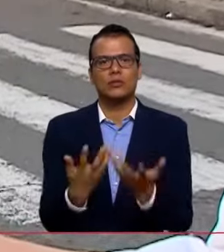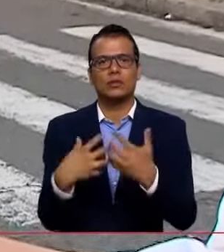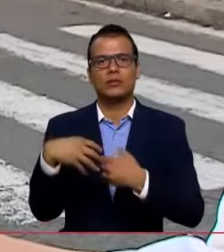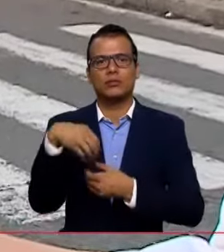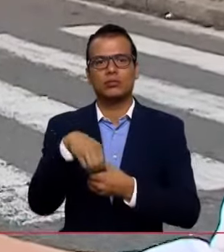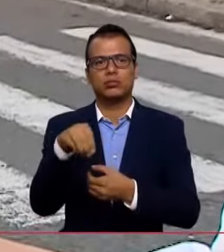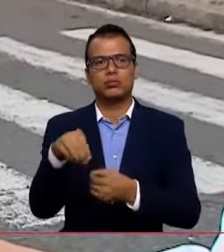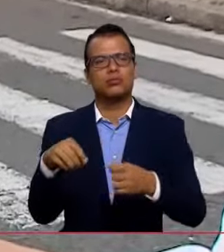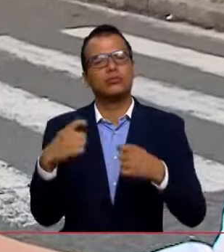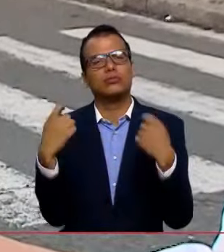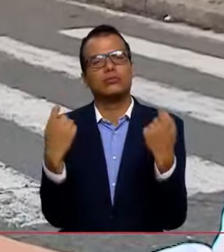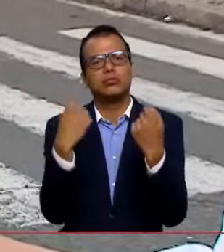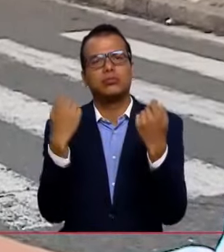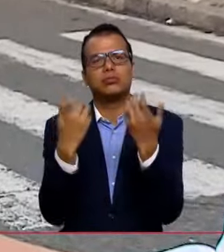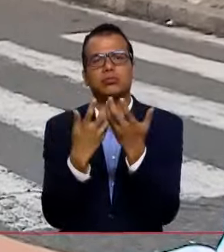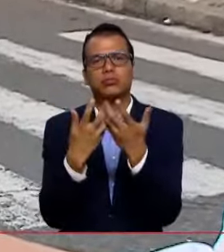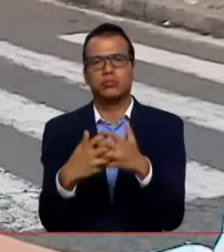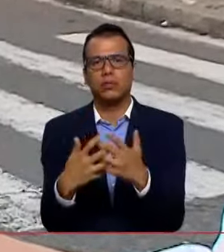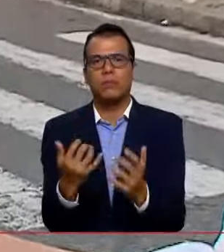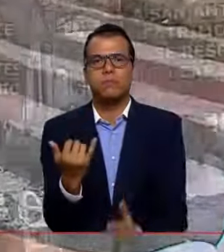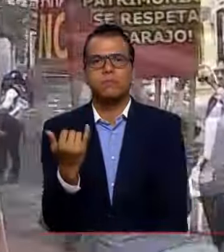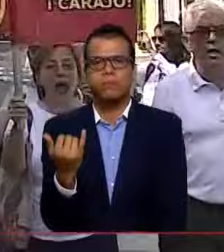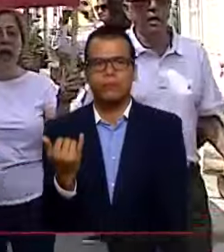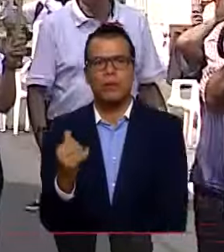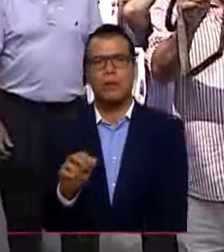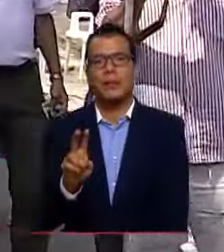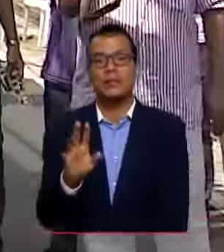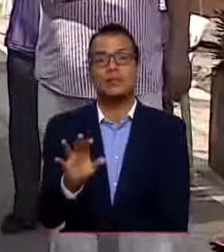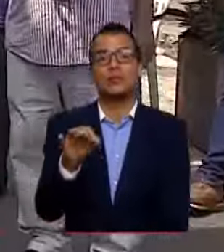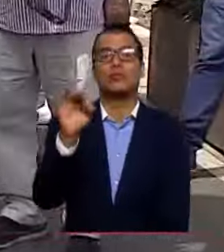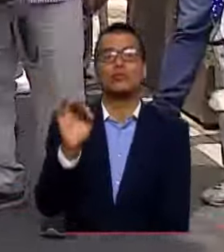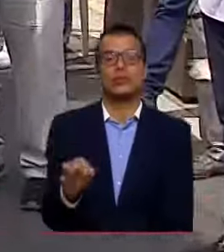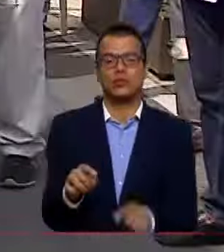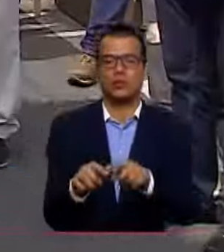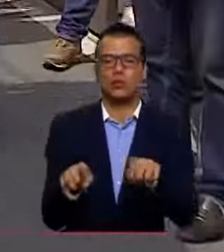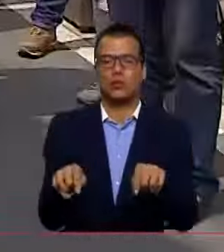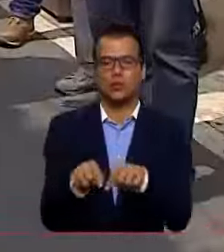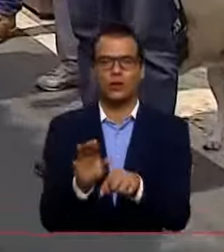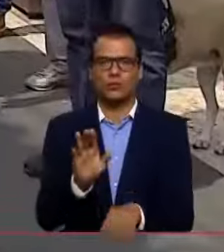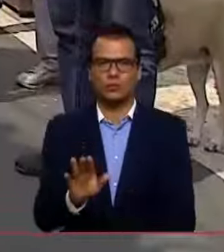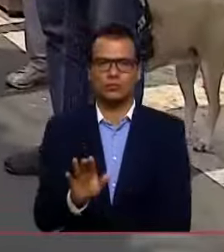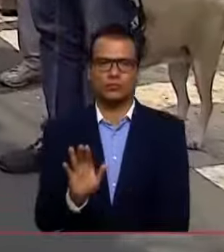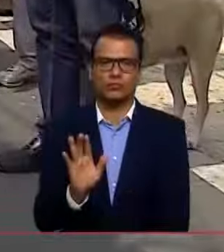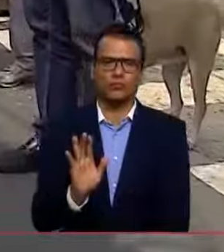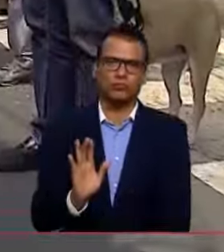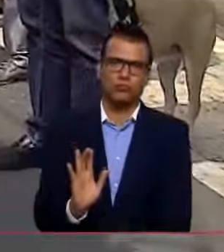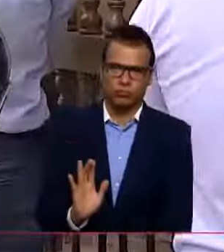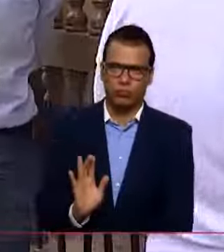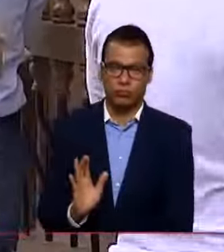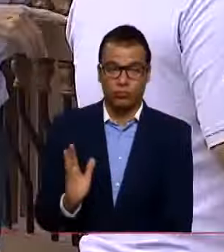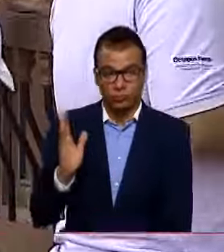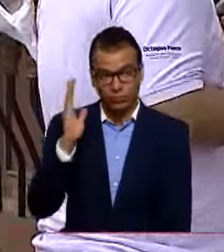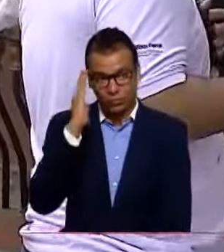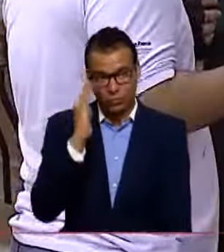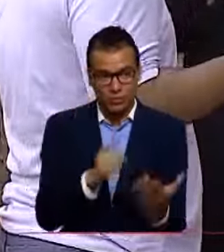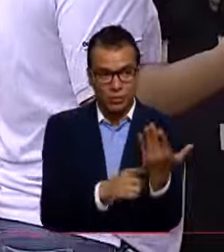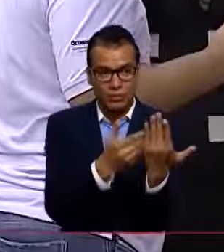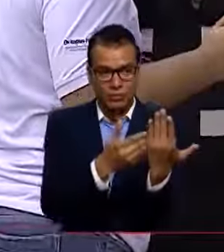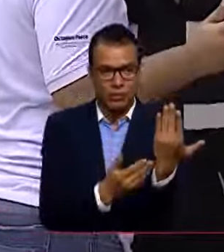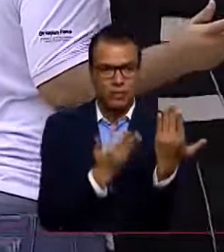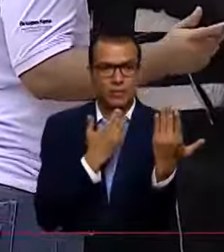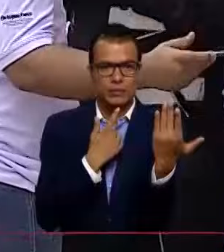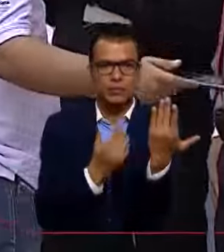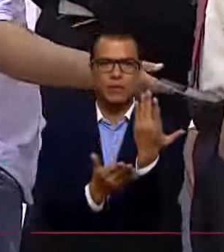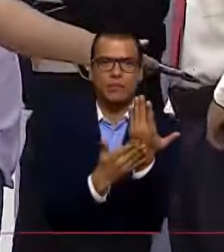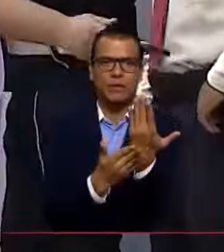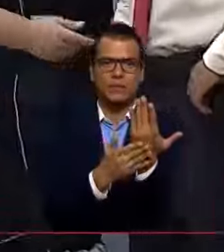como actividad comercial en un predio. Y es claro, digamos, porque pues la licencia de construcción así lo establece, digamos, es